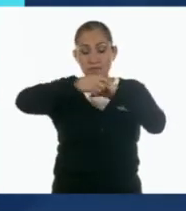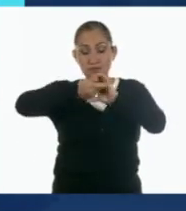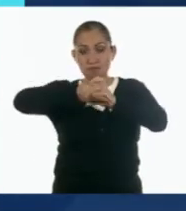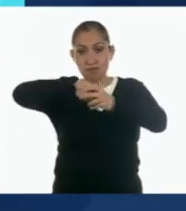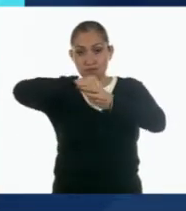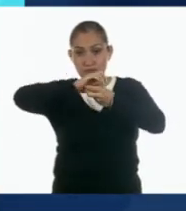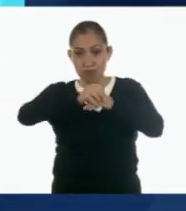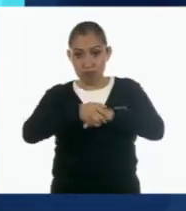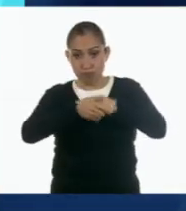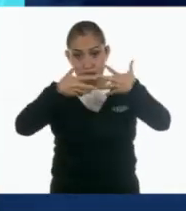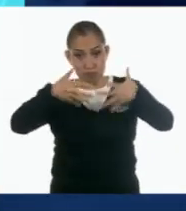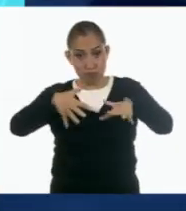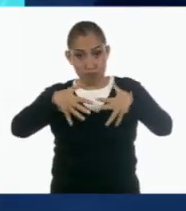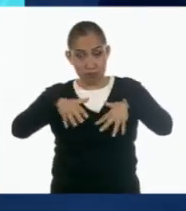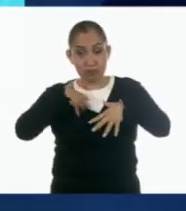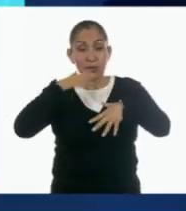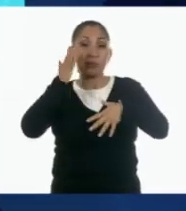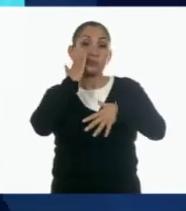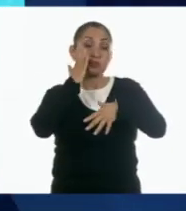con agua.